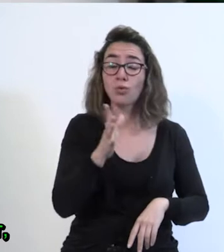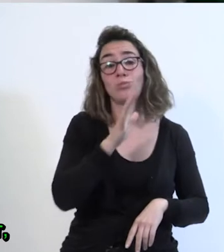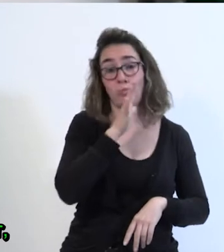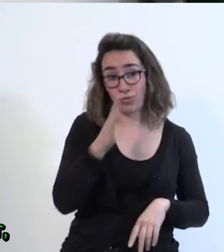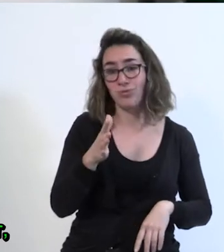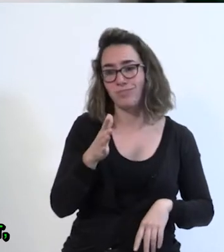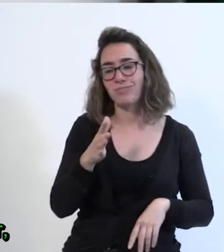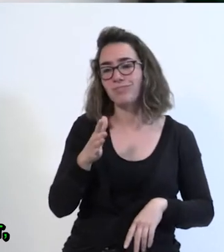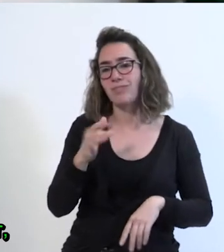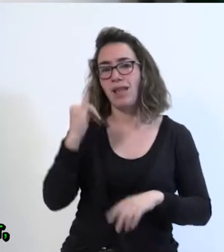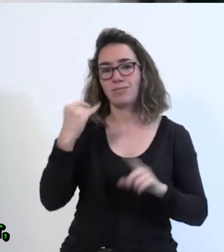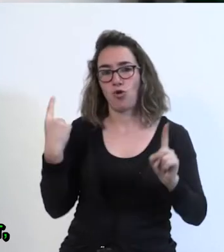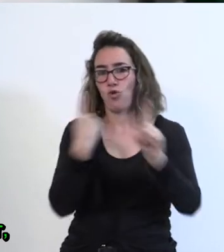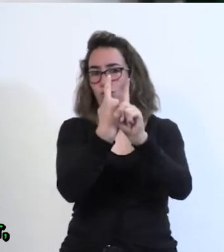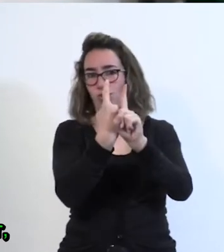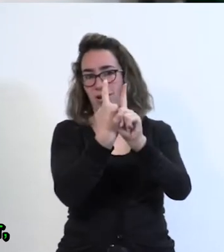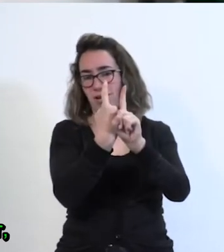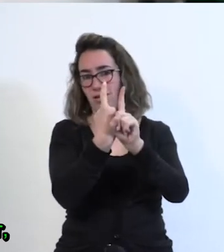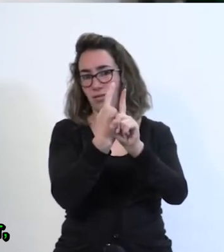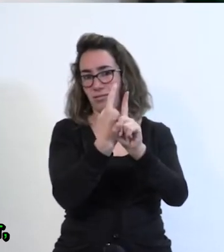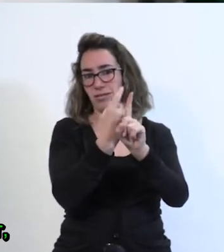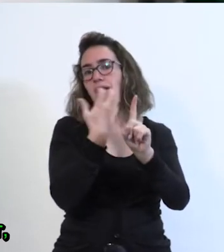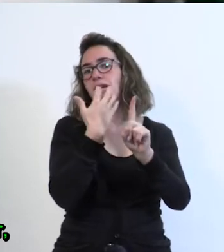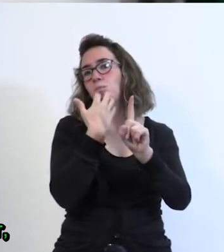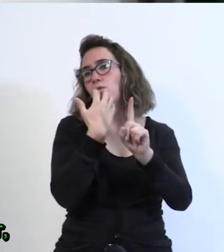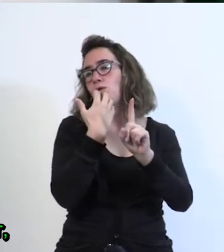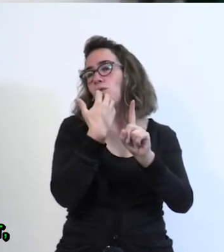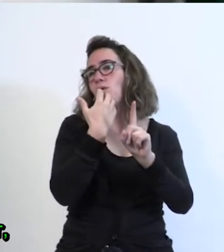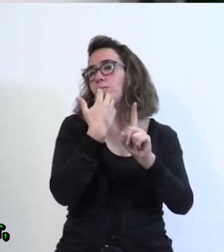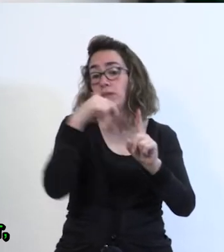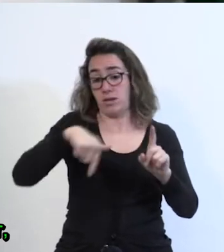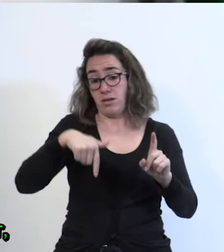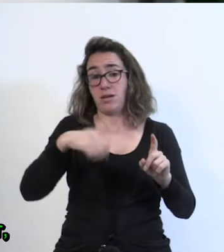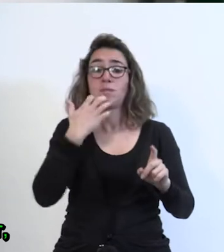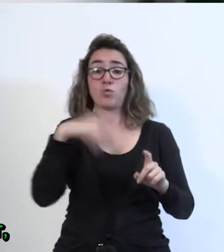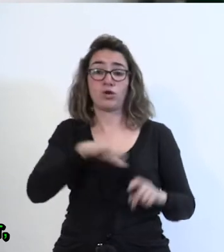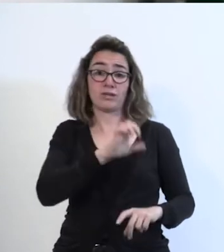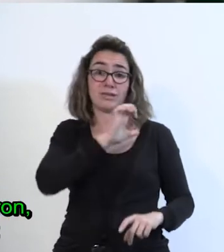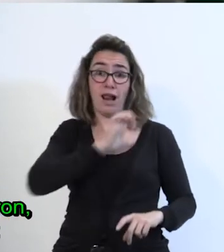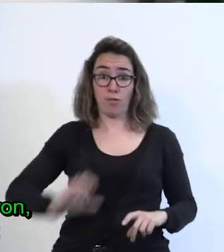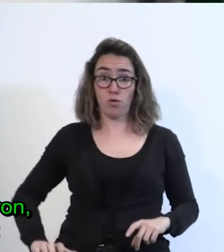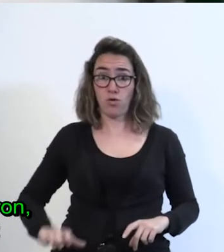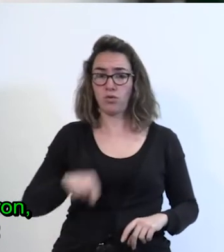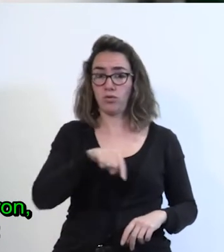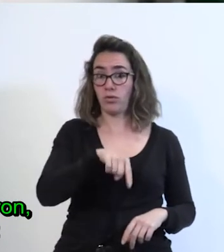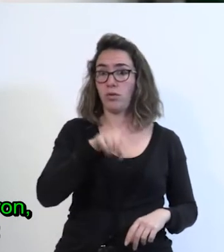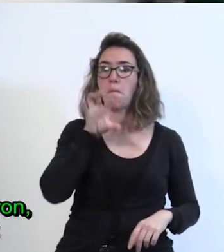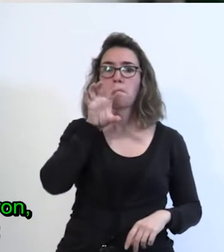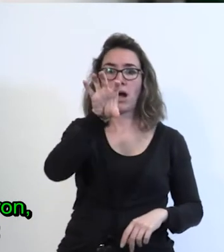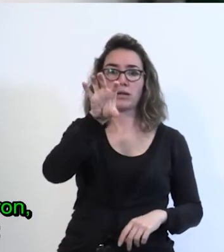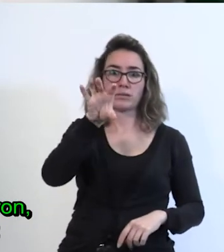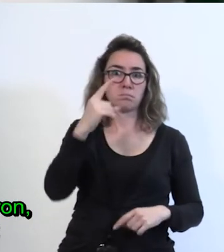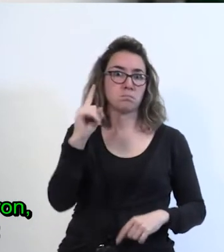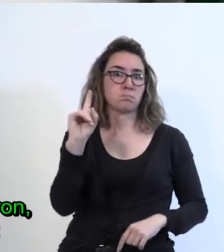esa voluntad de instaurar, por ejemplo, aquí fue, en El Salvador, fue el primer país